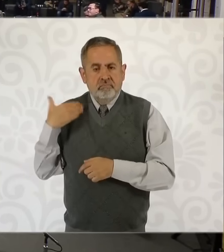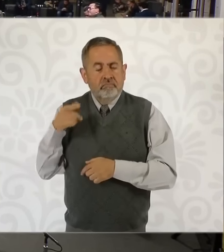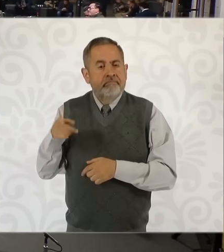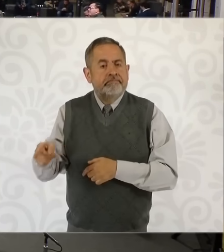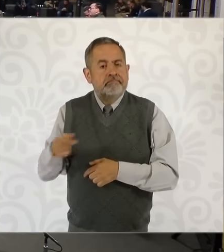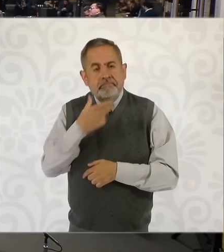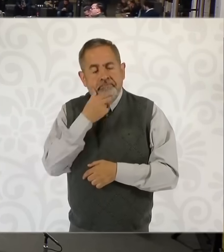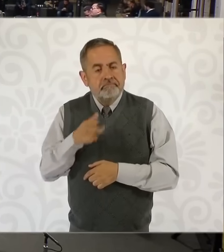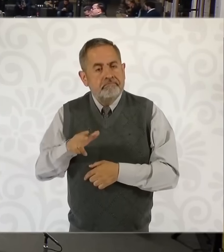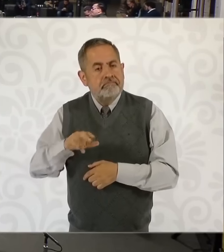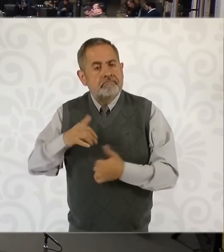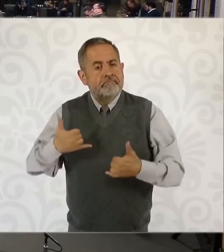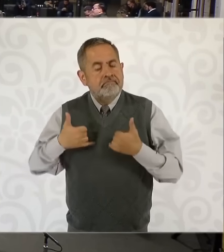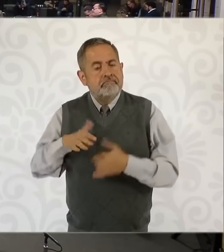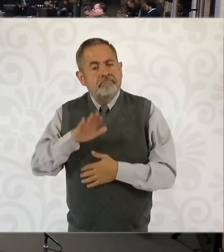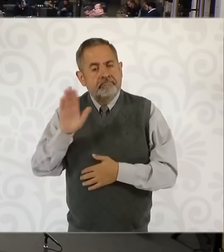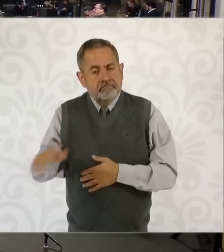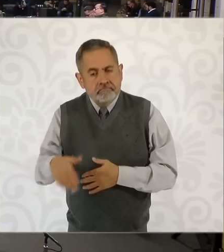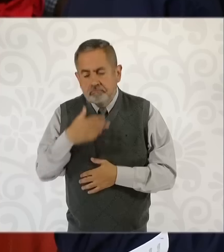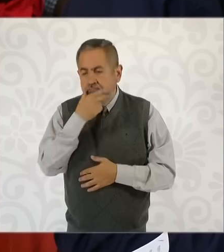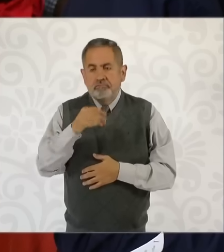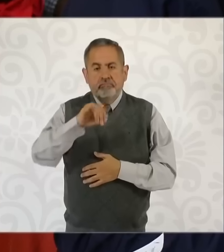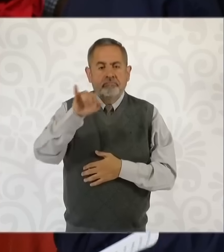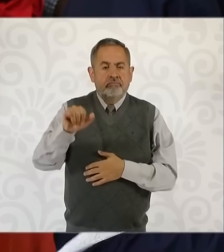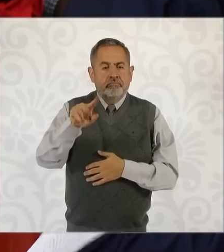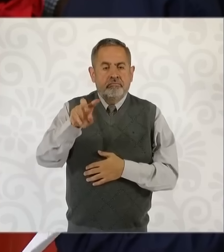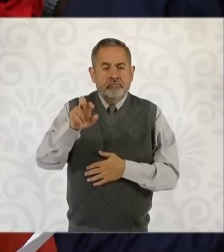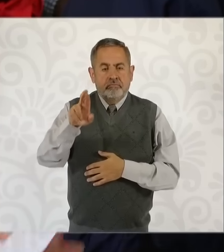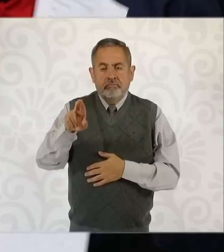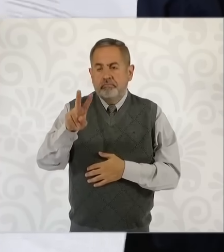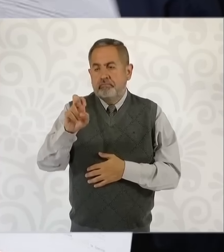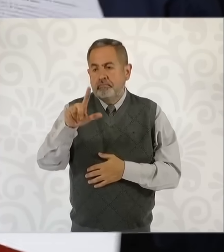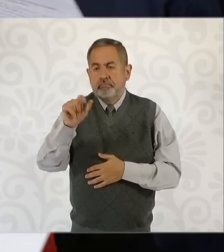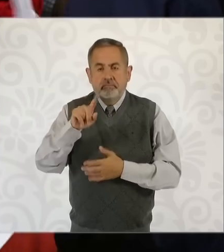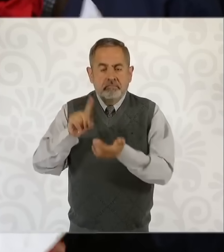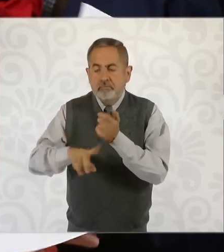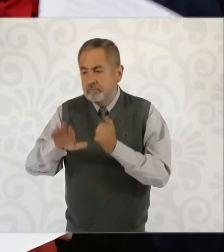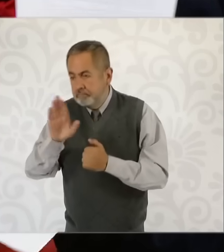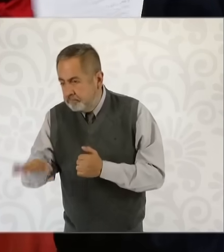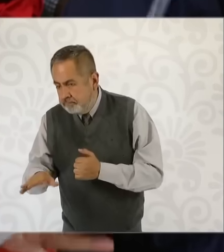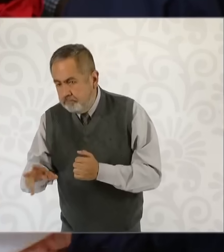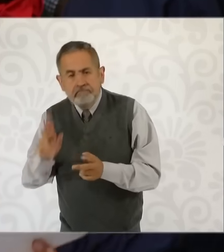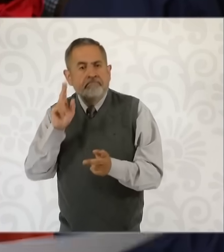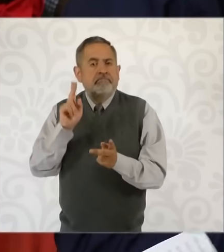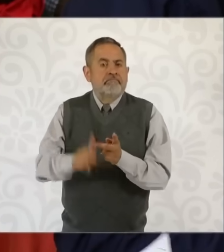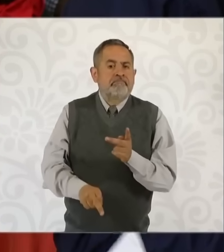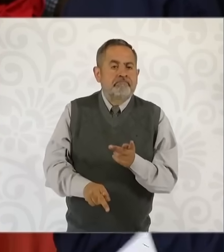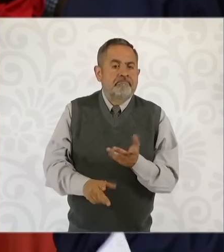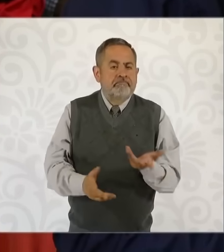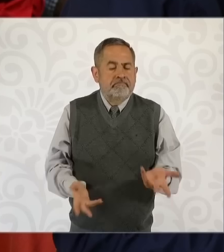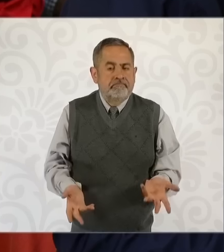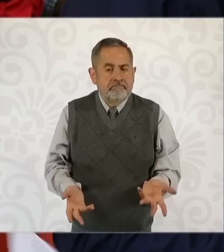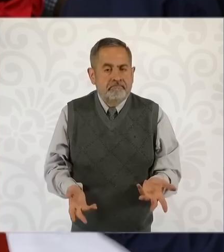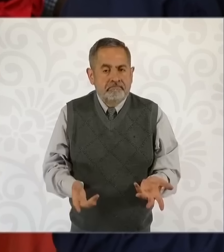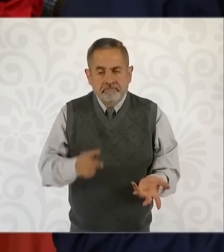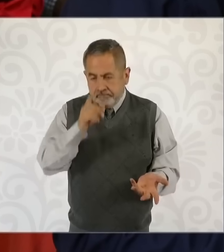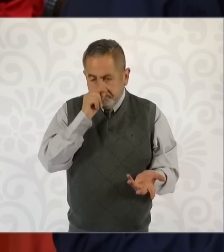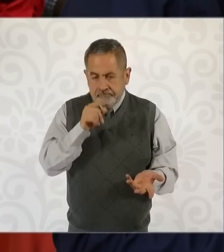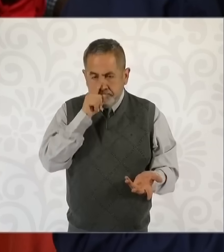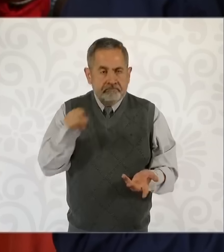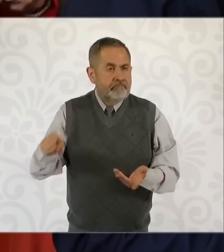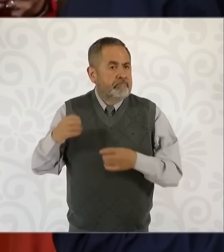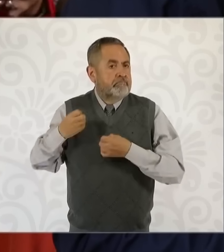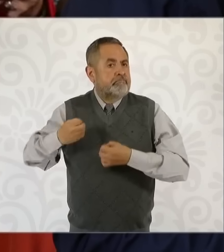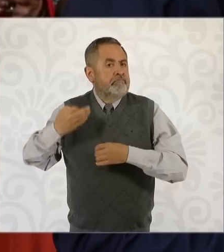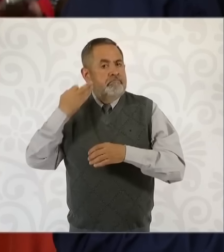murió, Javier Velázquez, y tenemos un caso que la verdad tiene